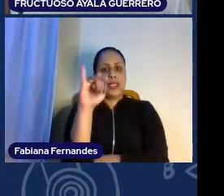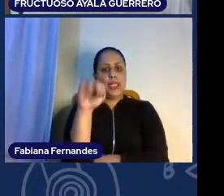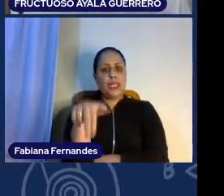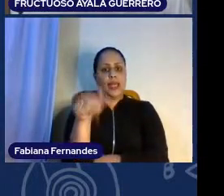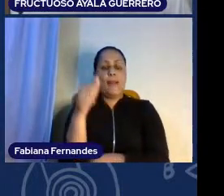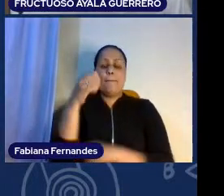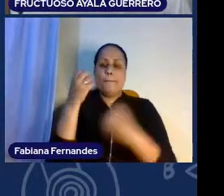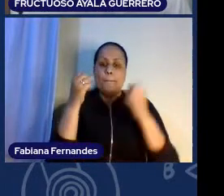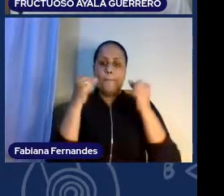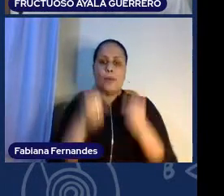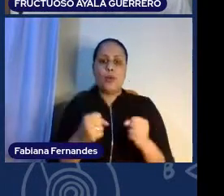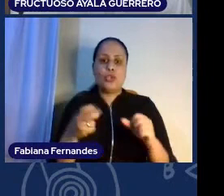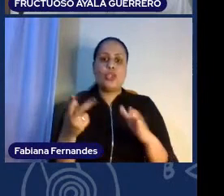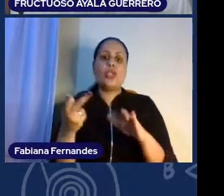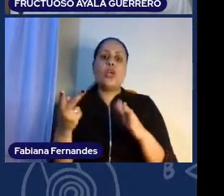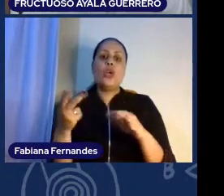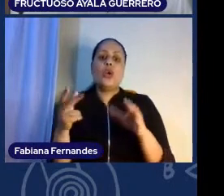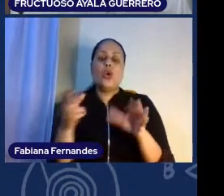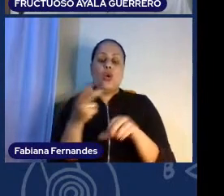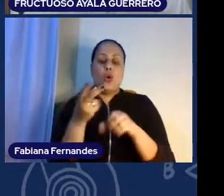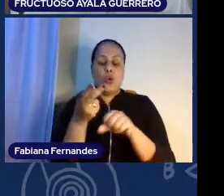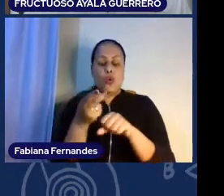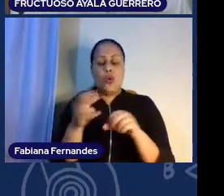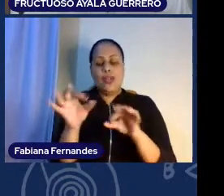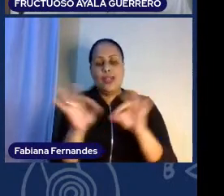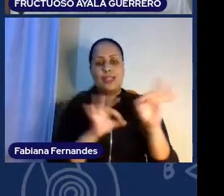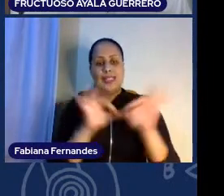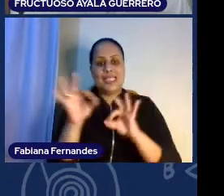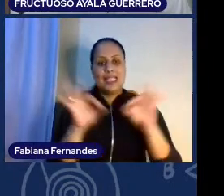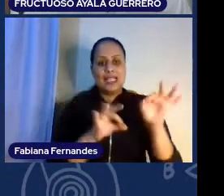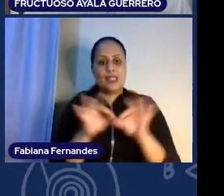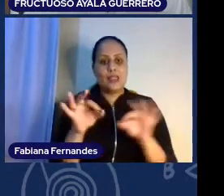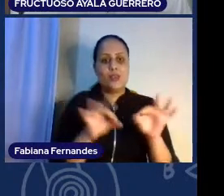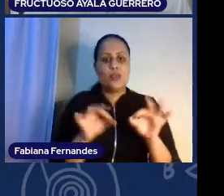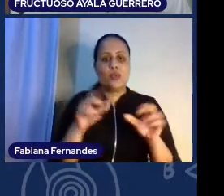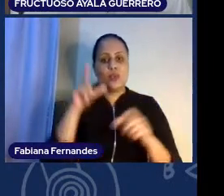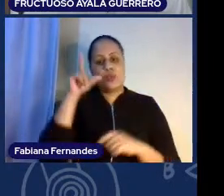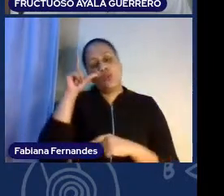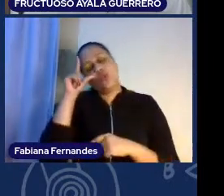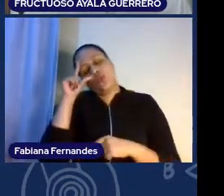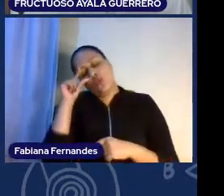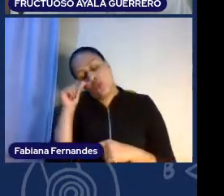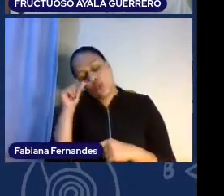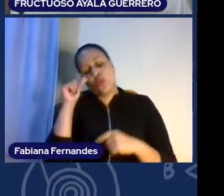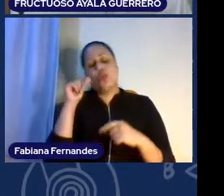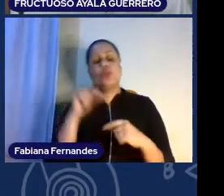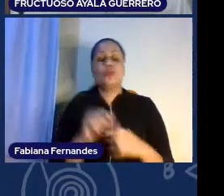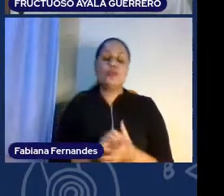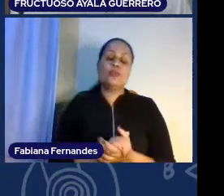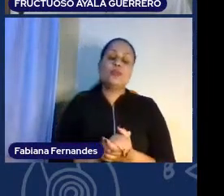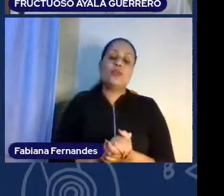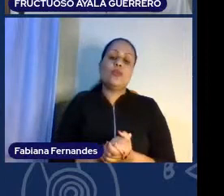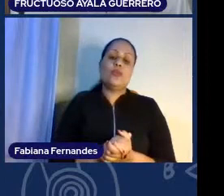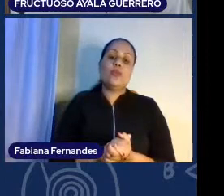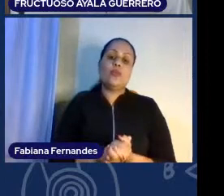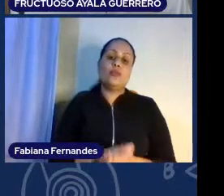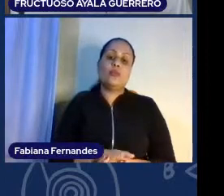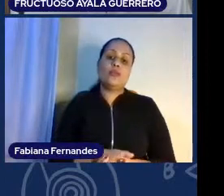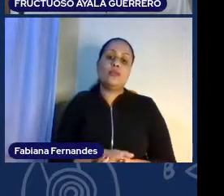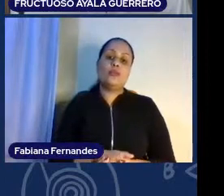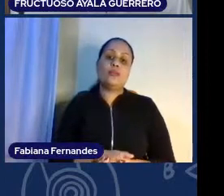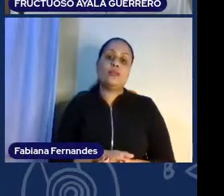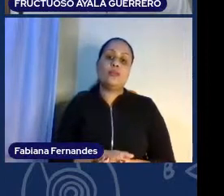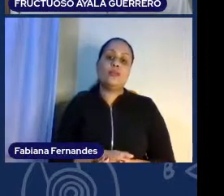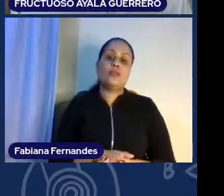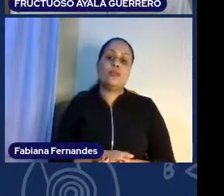y cuando su liberación no es adecuada, ¿cómo se puede alterar el sueño? Bueno,